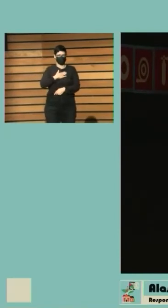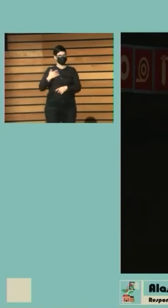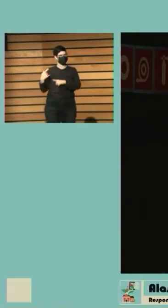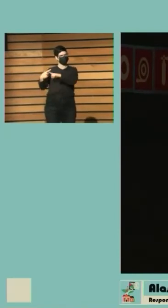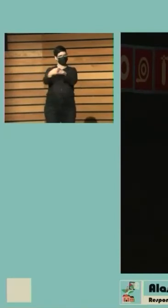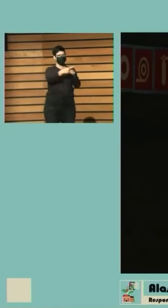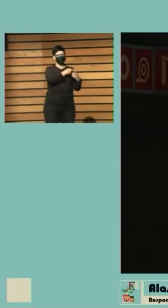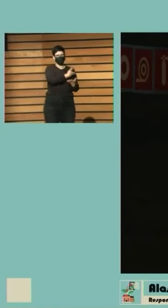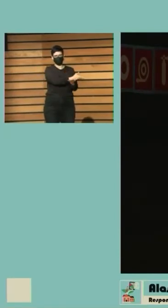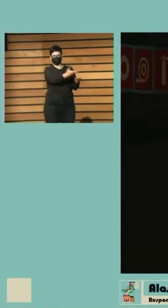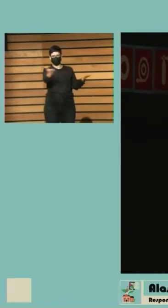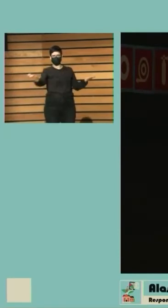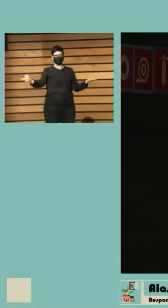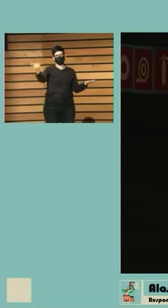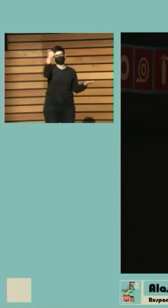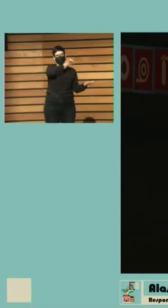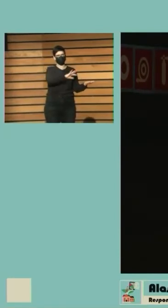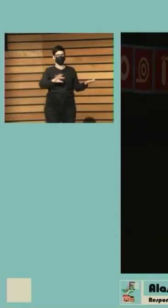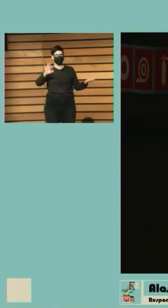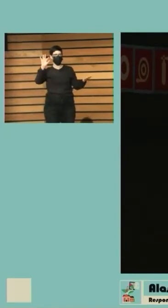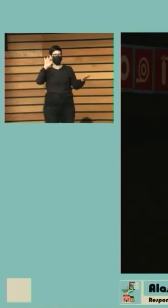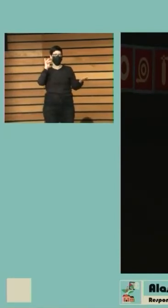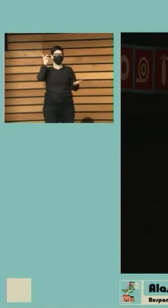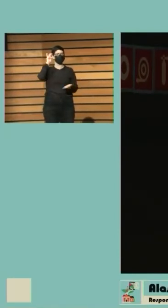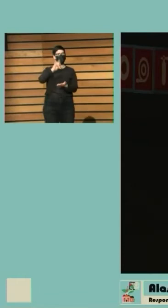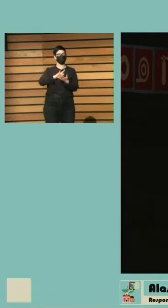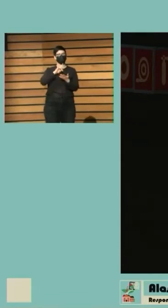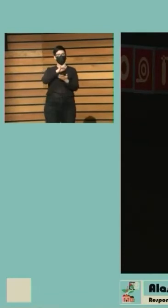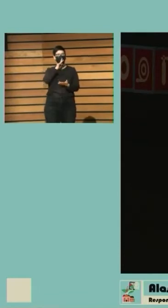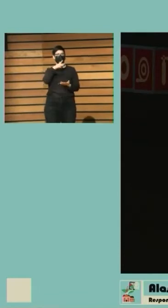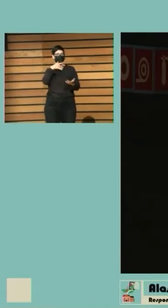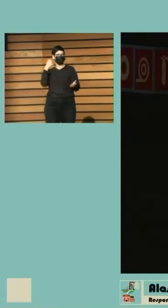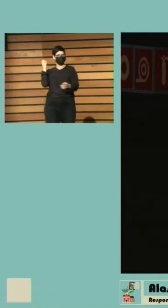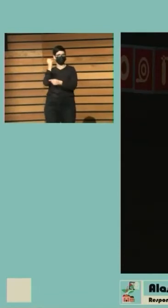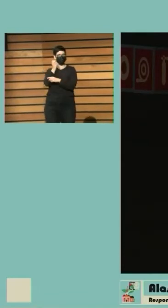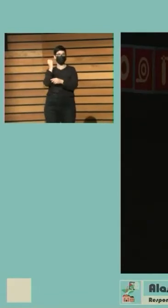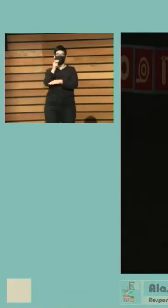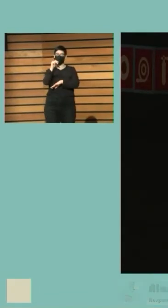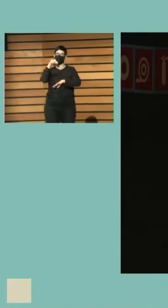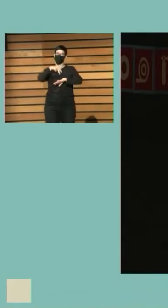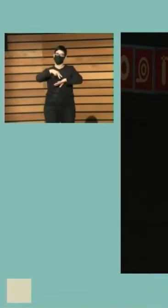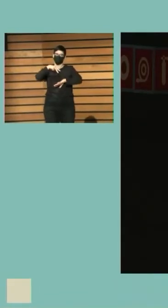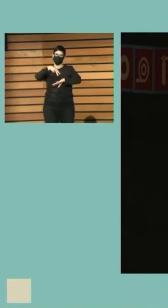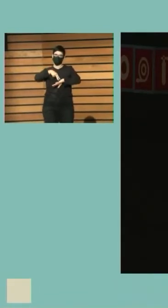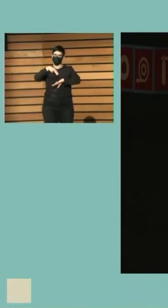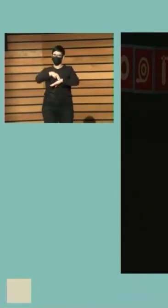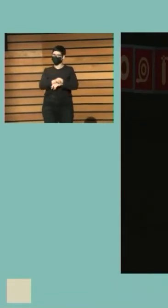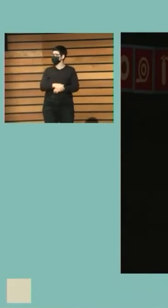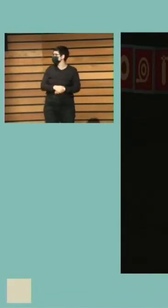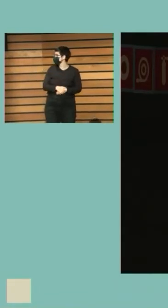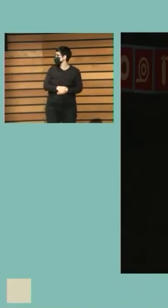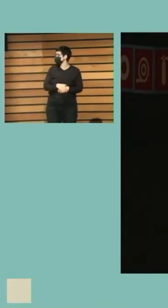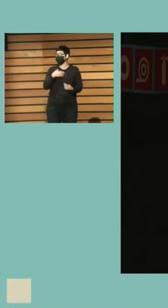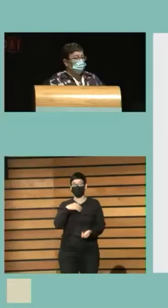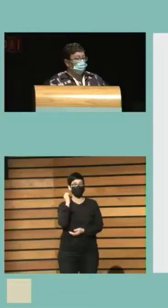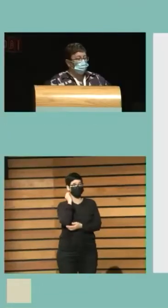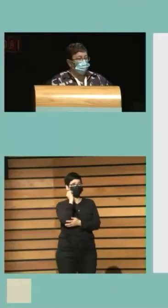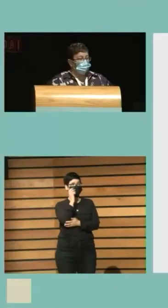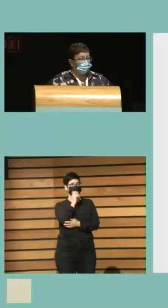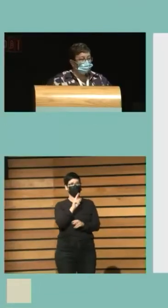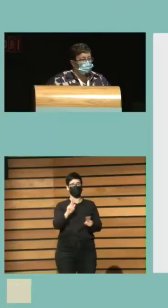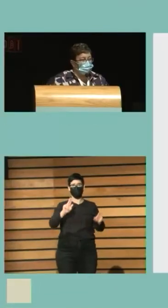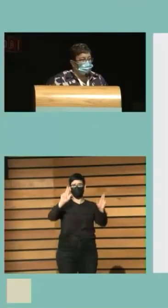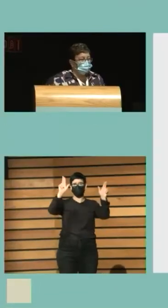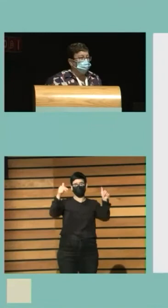con todos vosotros y vosotras este momento de forma presencial. La ponencia tiene como título